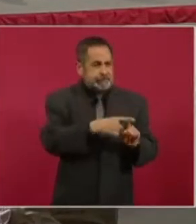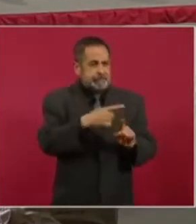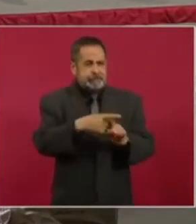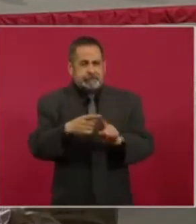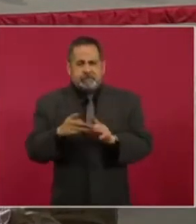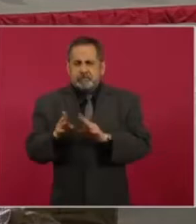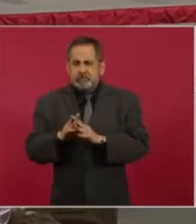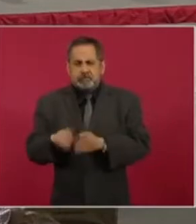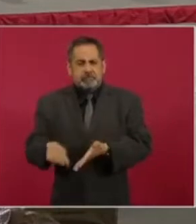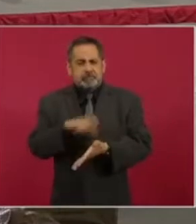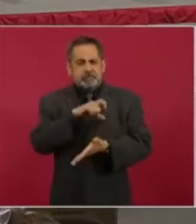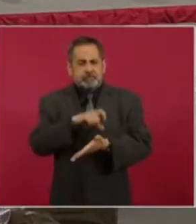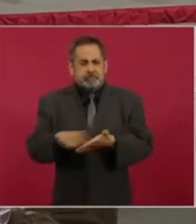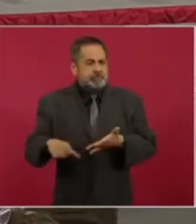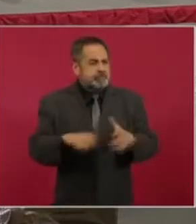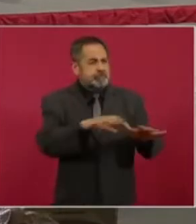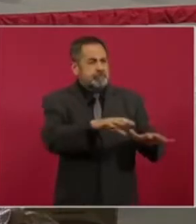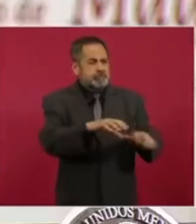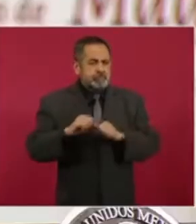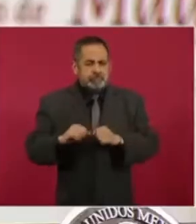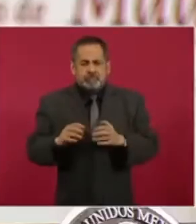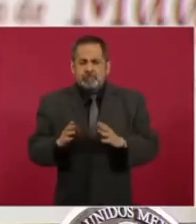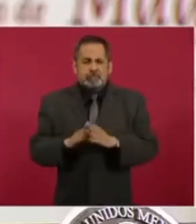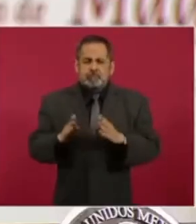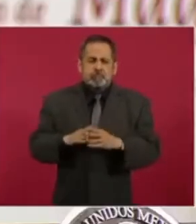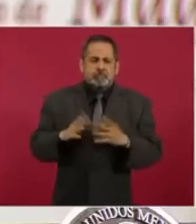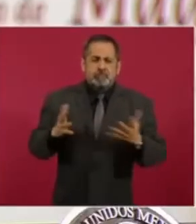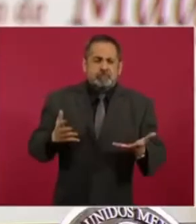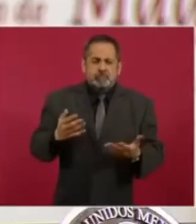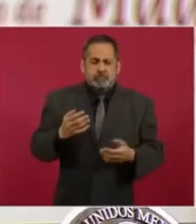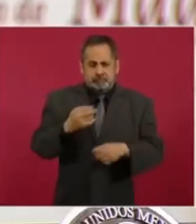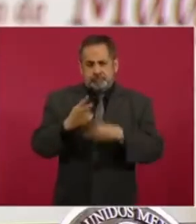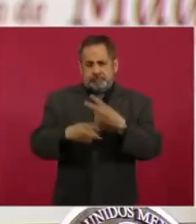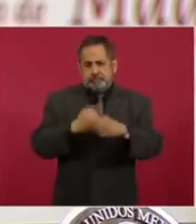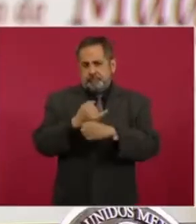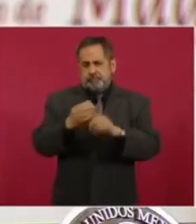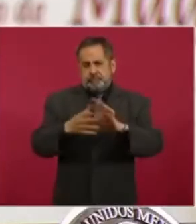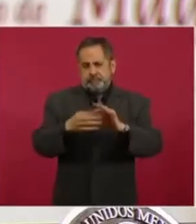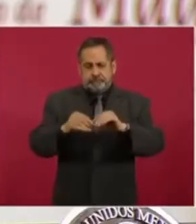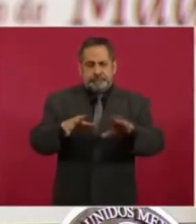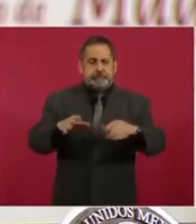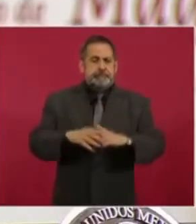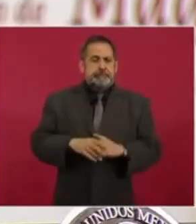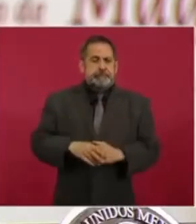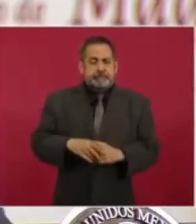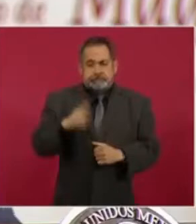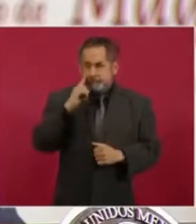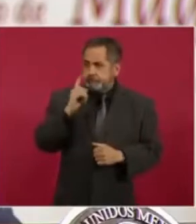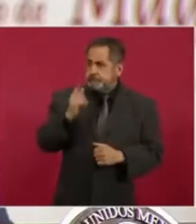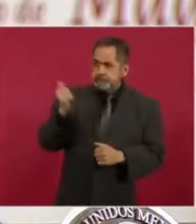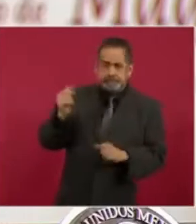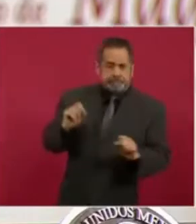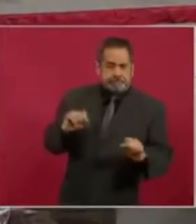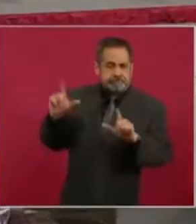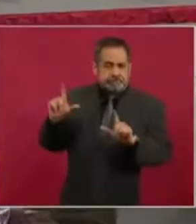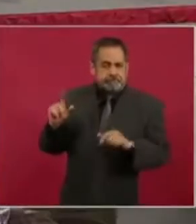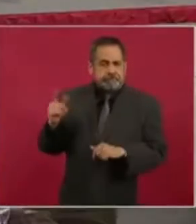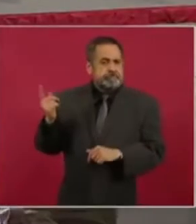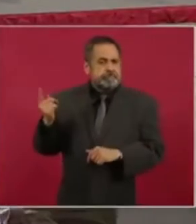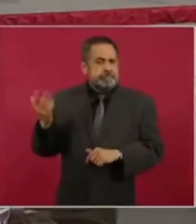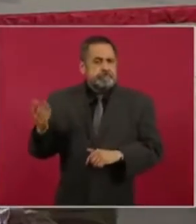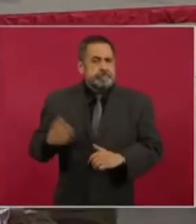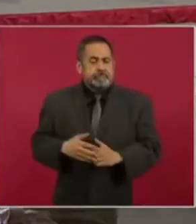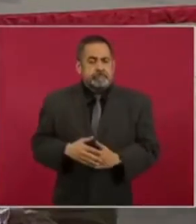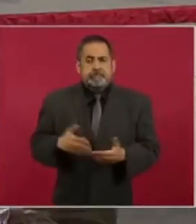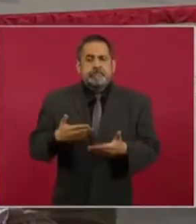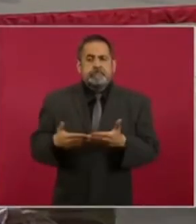del sector salud para la población de nuestro país. Y en su seguimiento, como pueden ver en la primera imagen, hasta